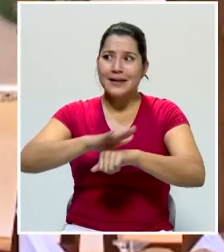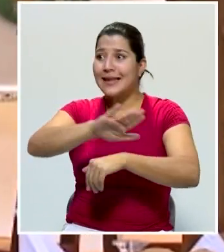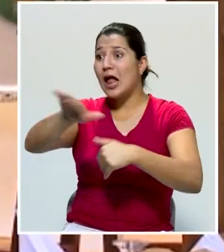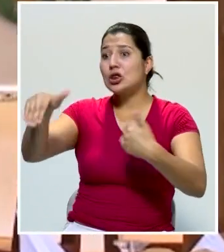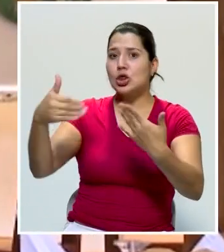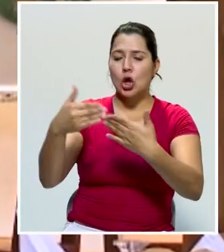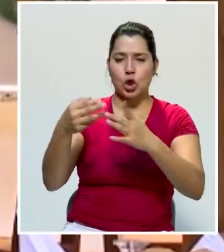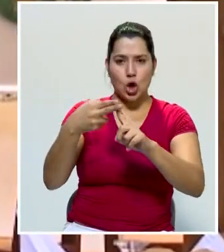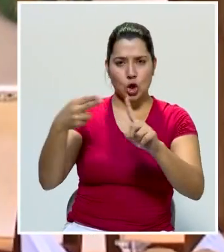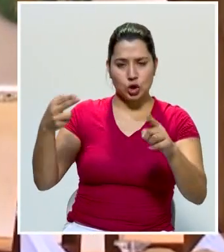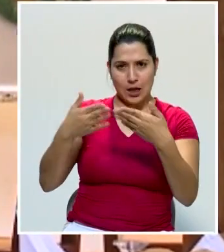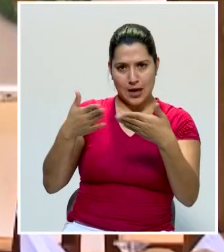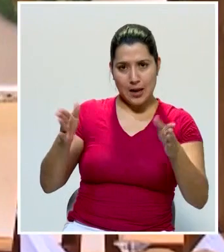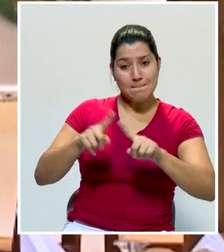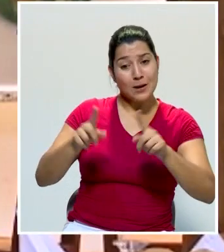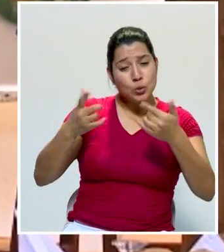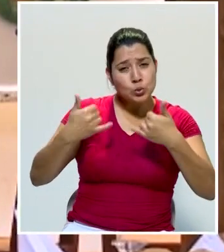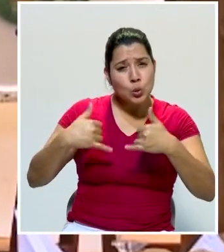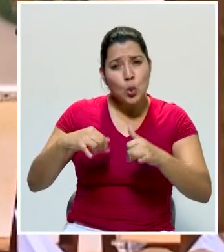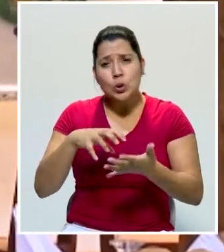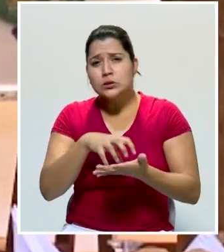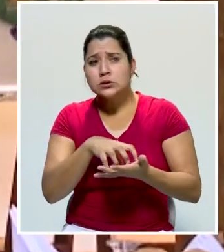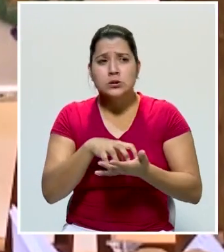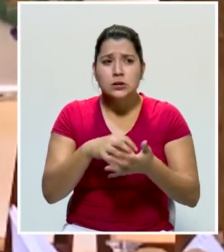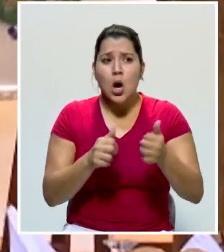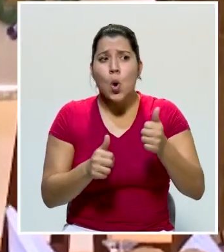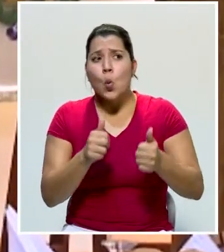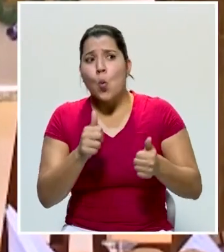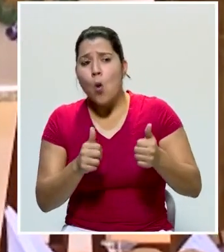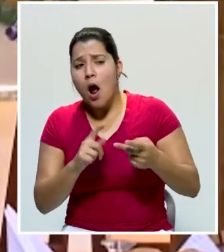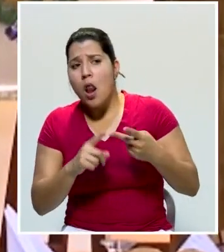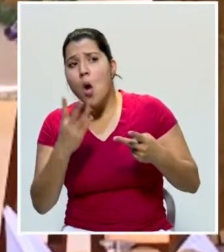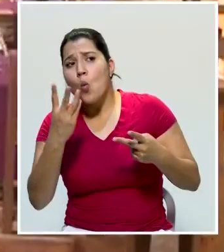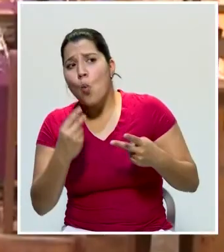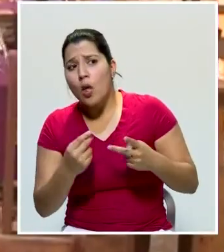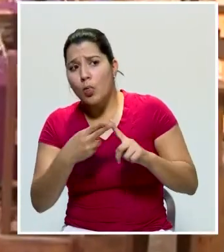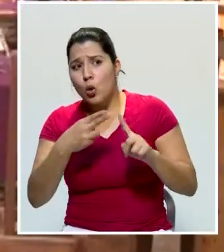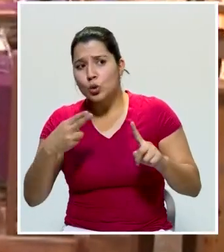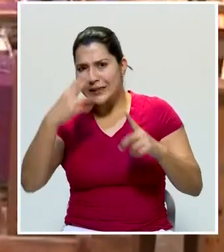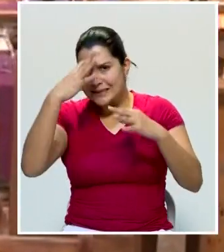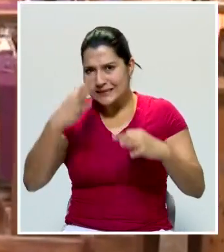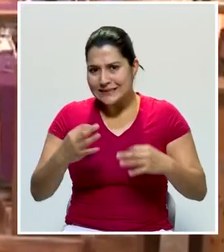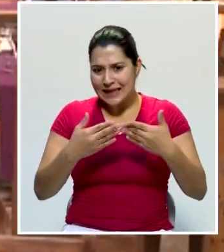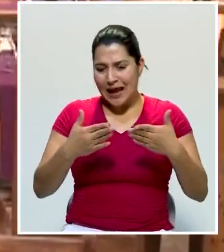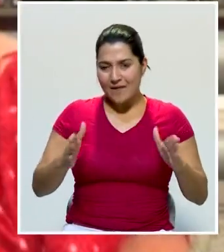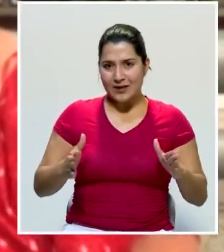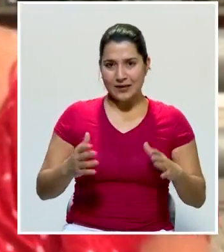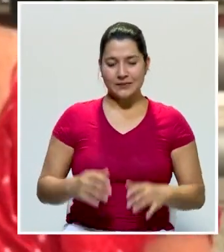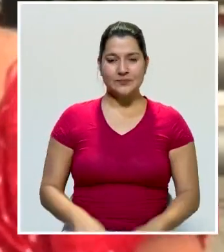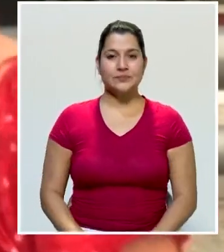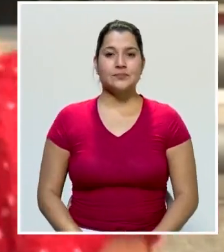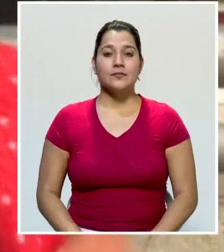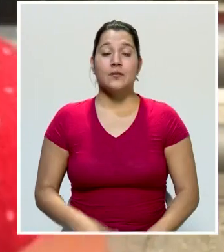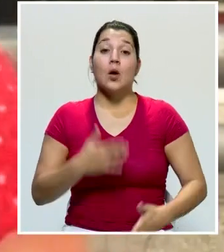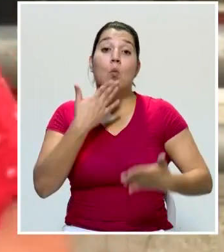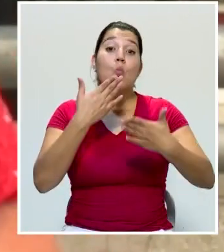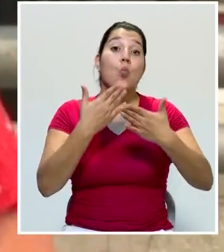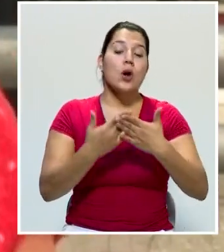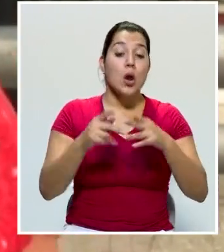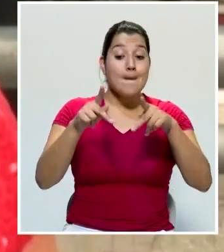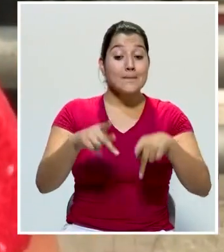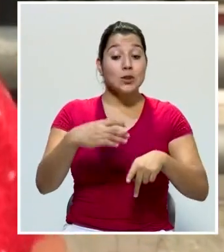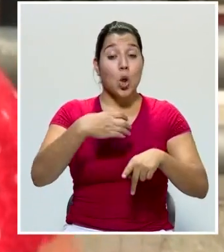embargo, señalaron que aún hay incertidumbre de cuáles y cuántos serán los que tomen la decisión de abrir en esta fecha. Bueno, los